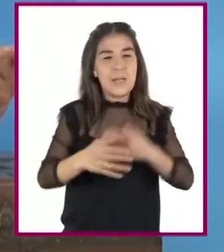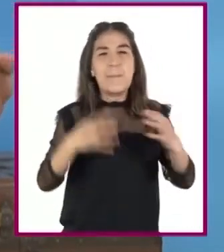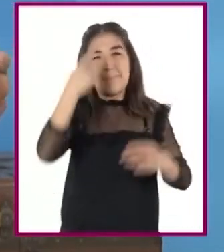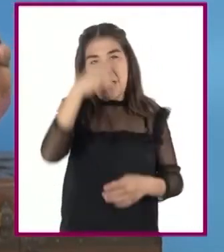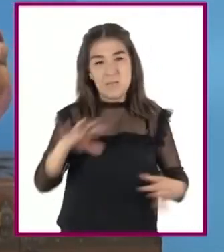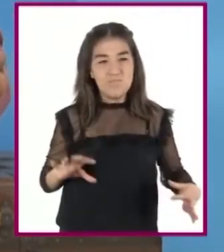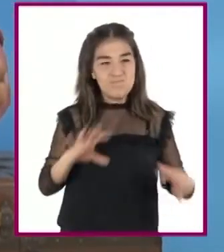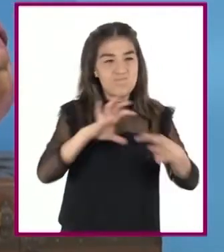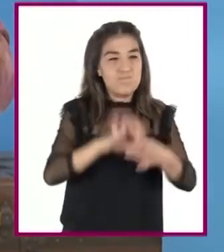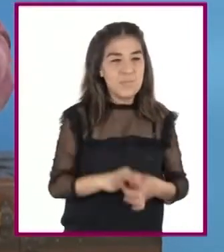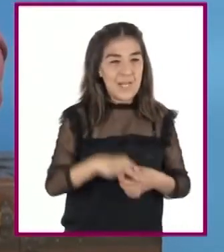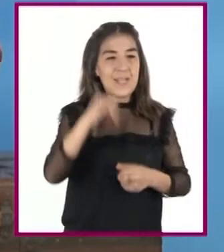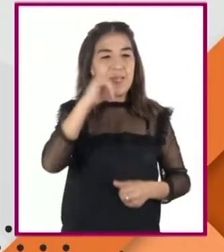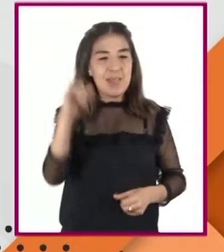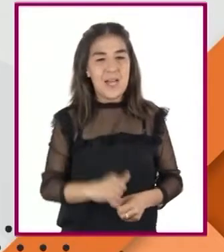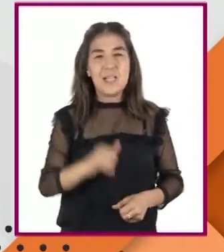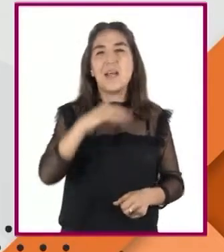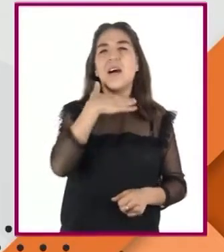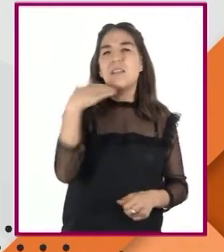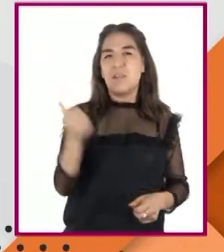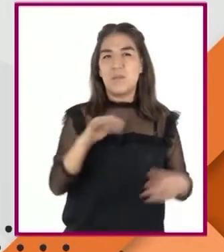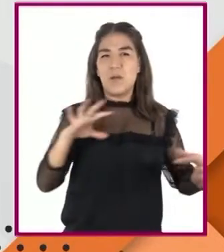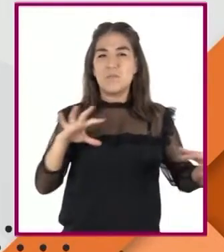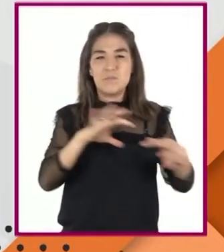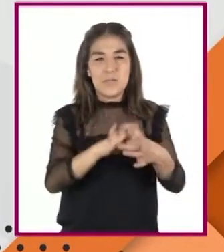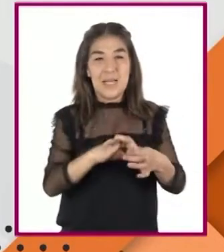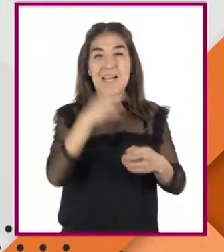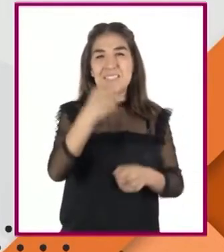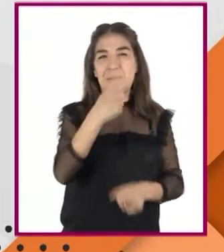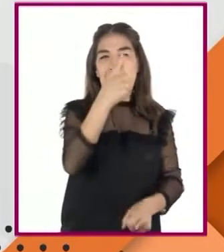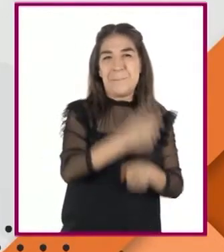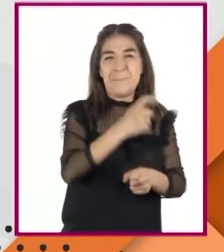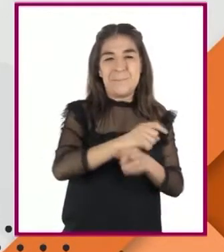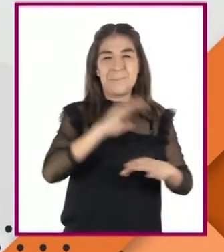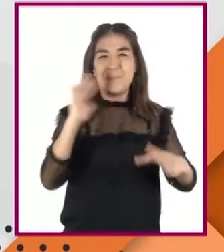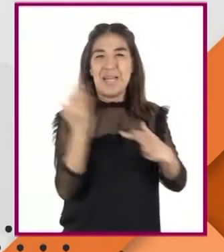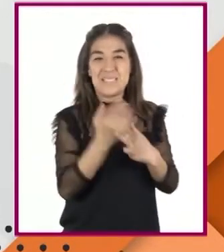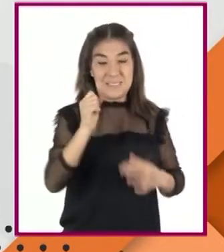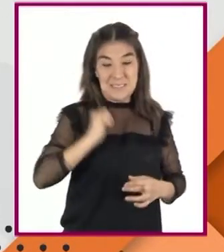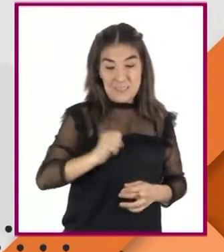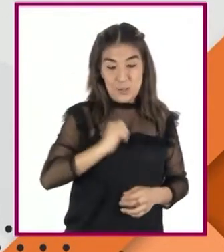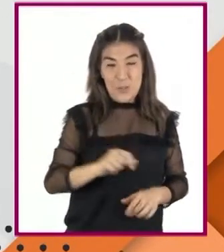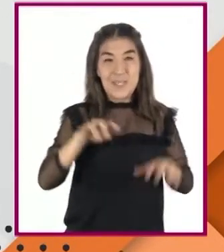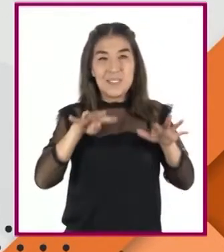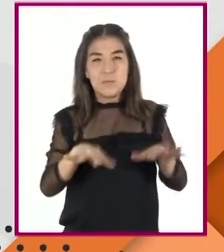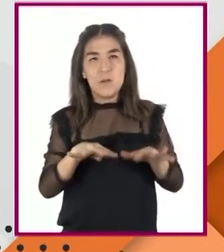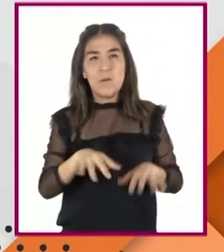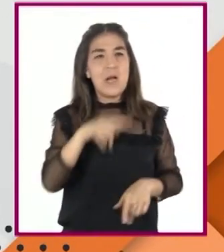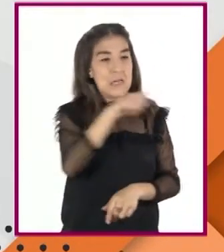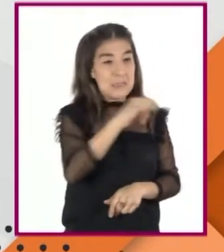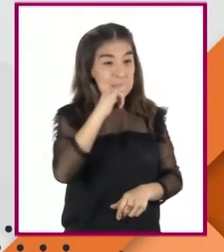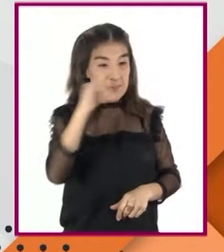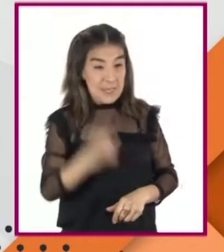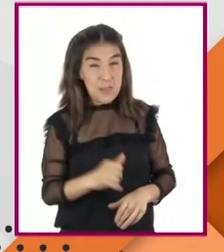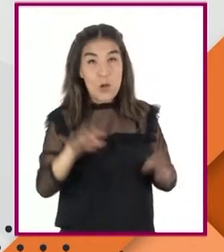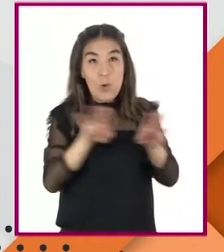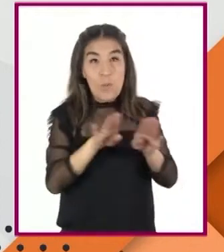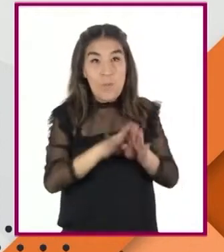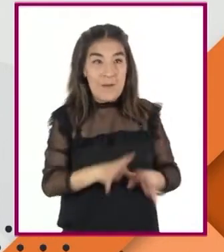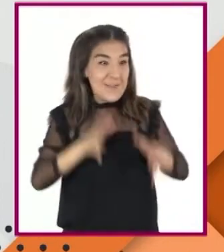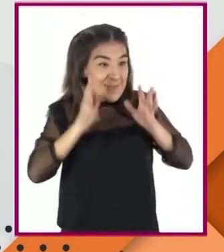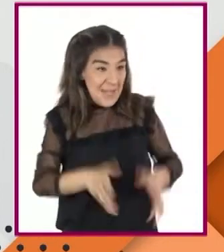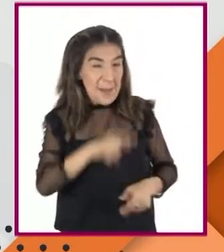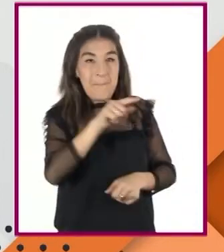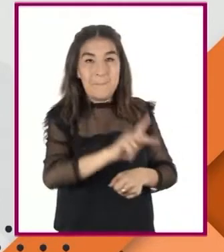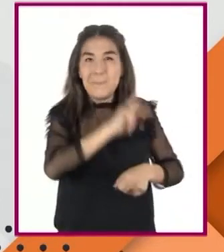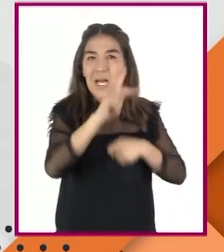unificación italiana y alemana. Durante la primera mitad del siglo XIX, Italia no existía como una nación,